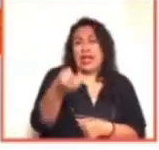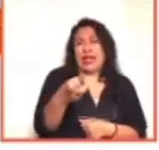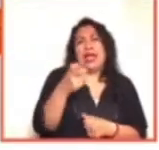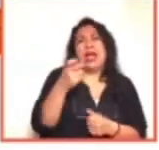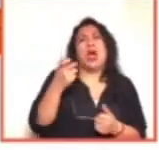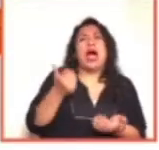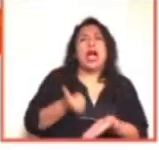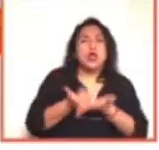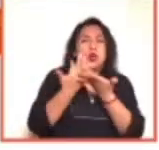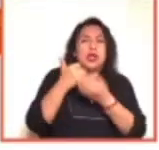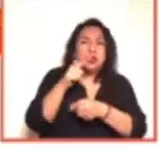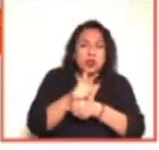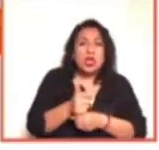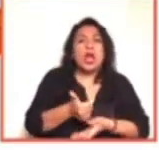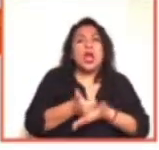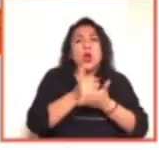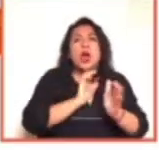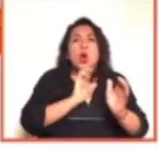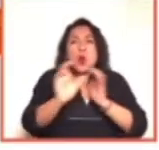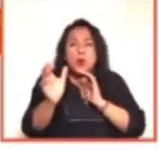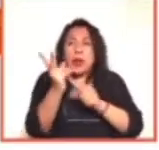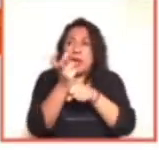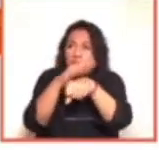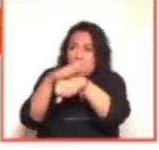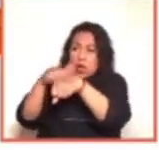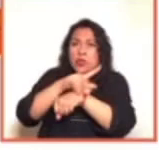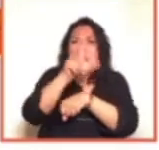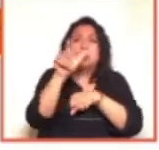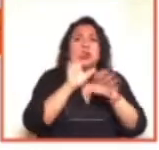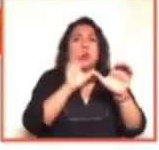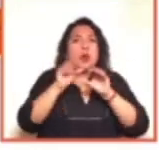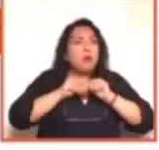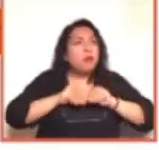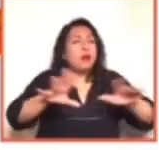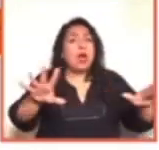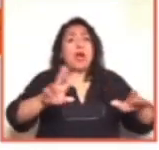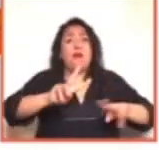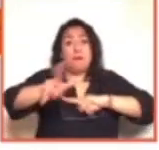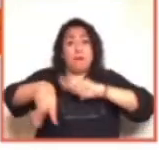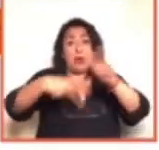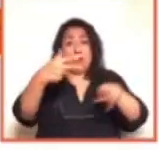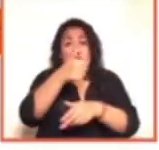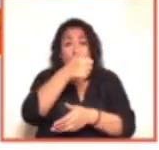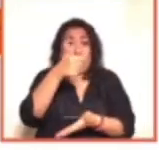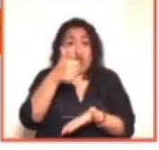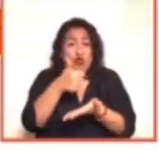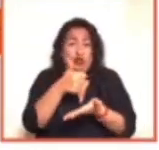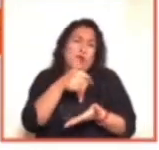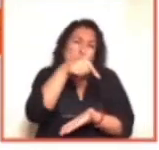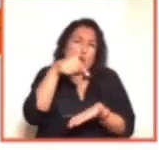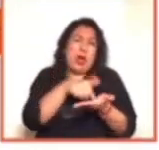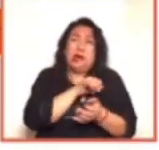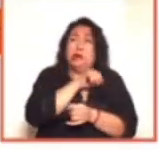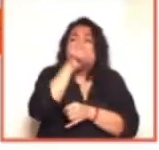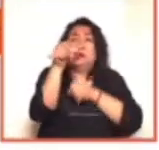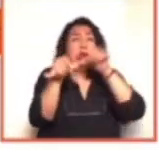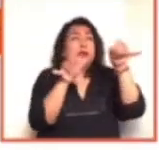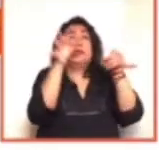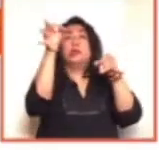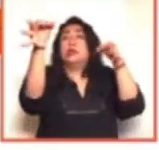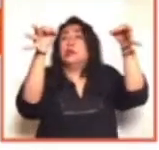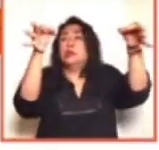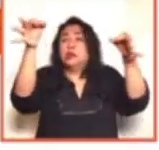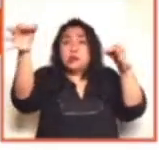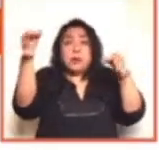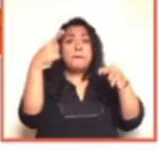encarga de comunicar, de convocar y de comunicar, ¿no? Ya que llegamos a estos lugares tan alejados, pues vemos como una labor social también